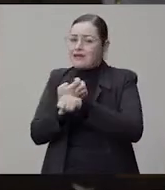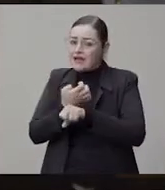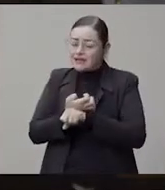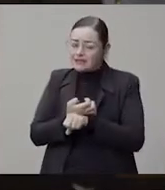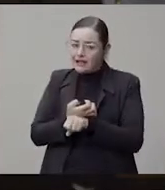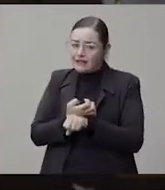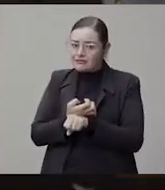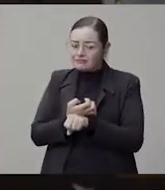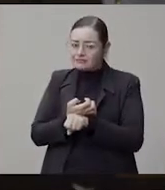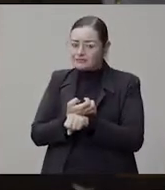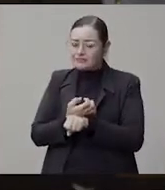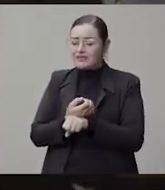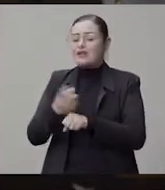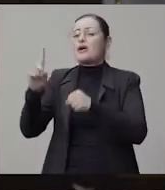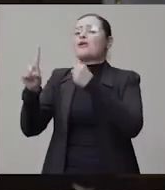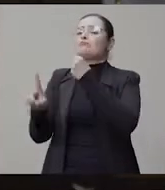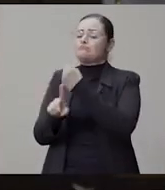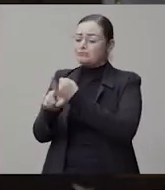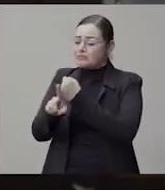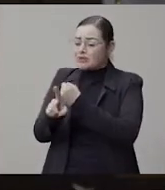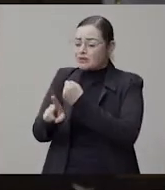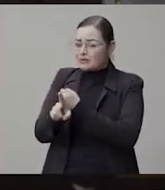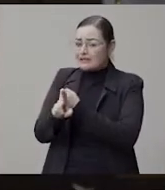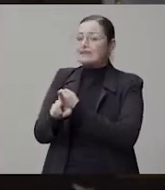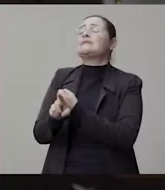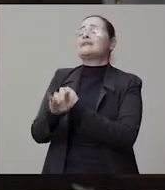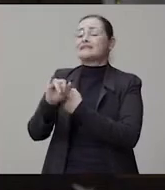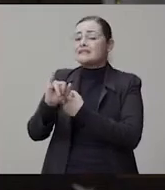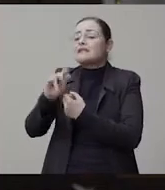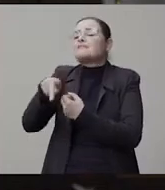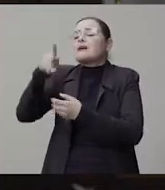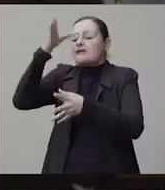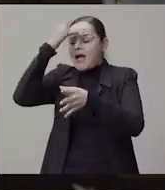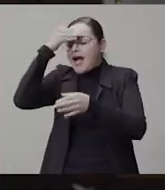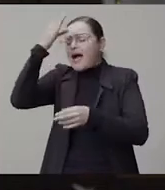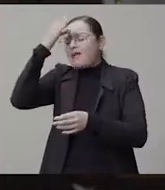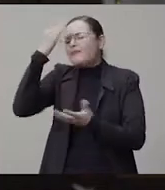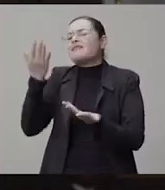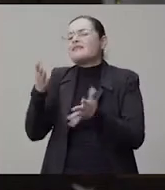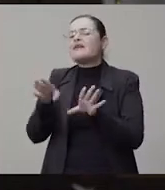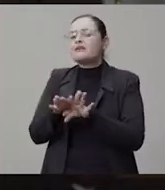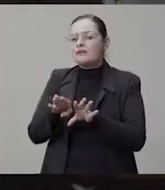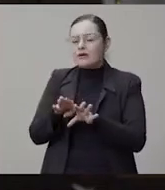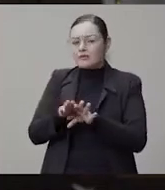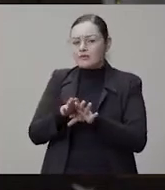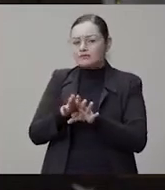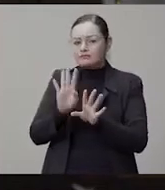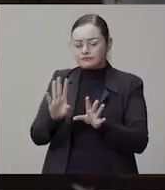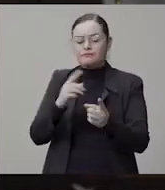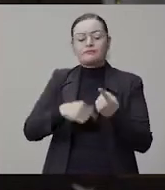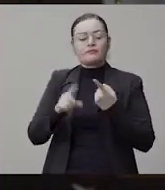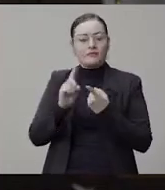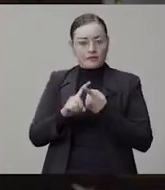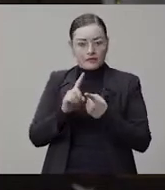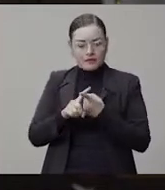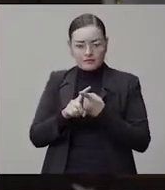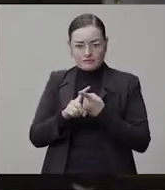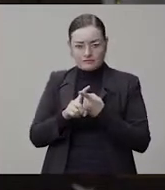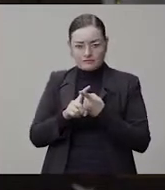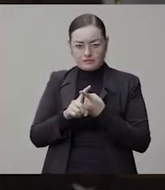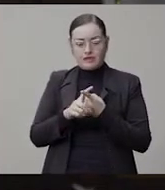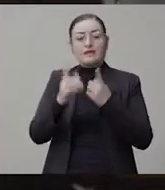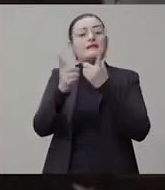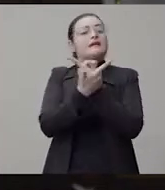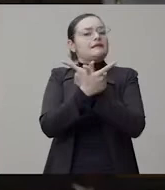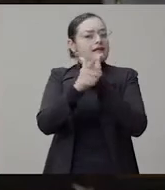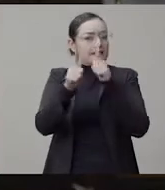vida política del estado esta crisis nos deja lecciones muy importantes para aprender la primera